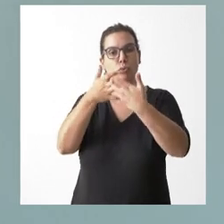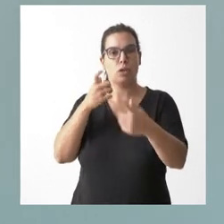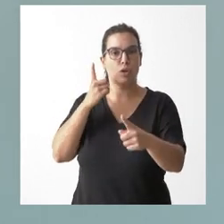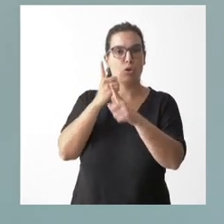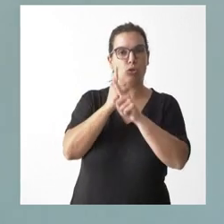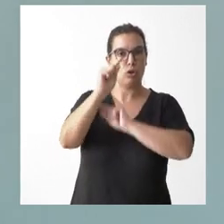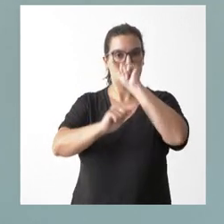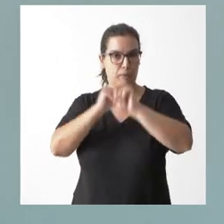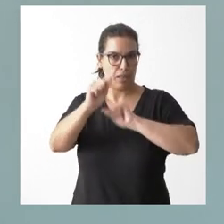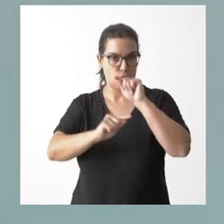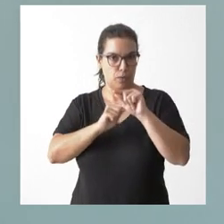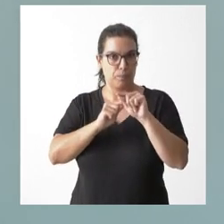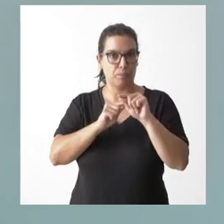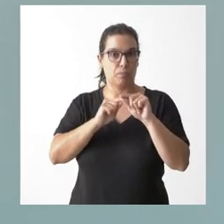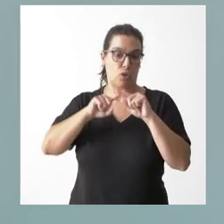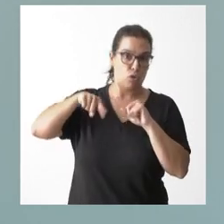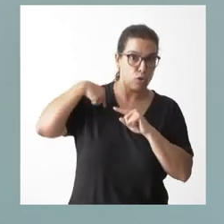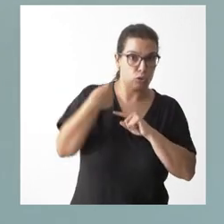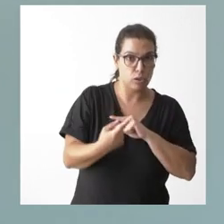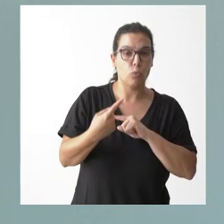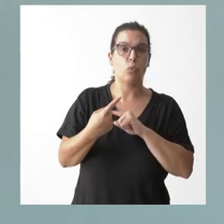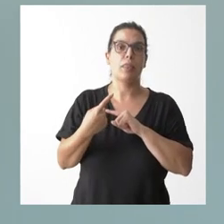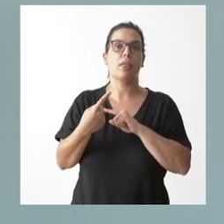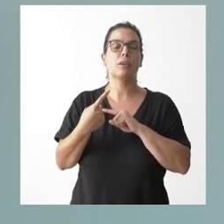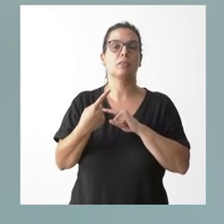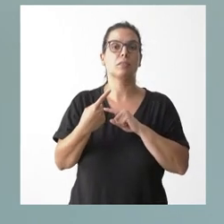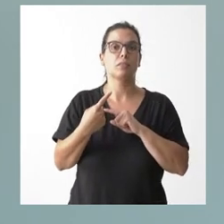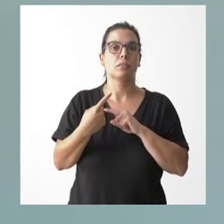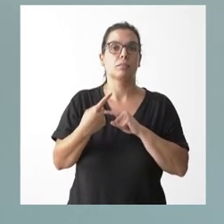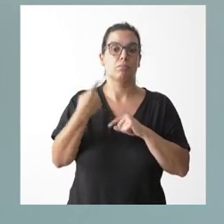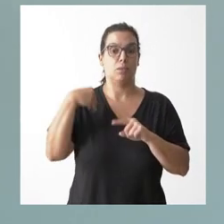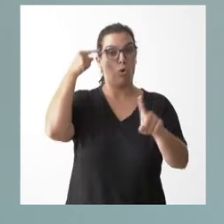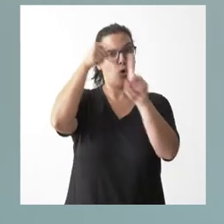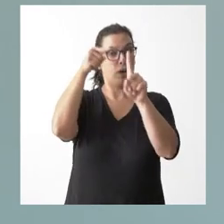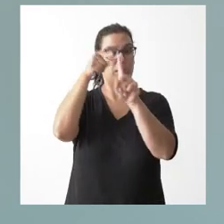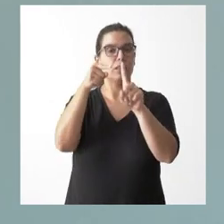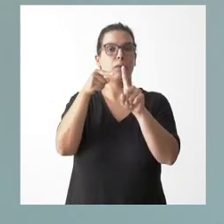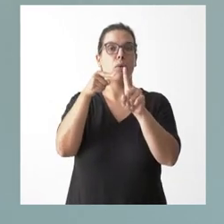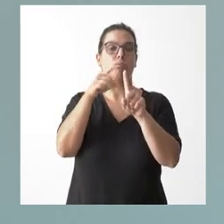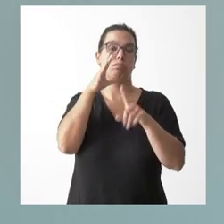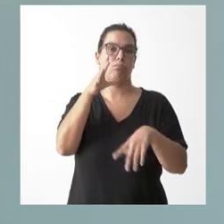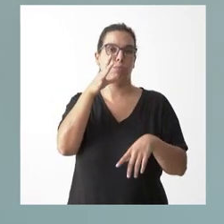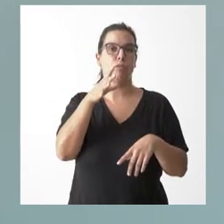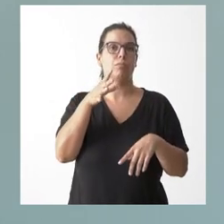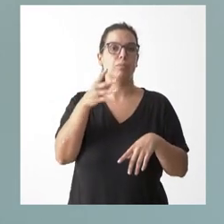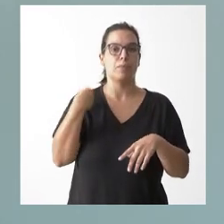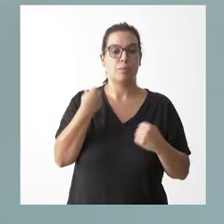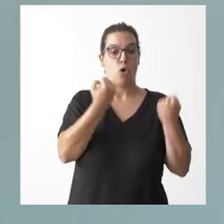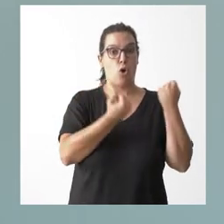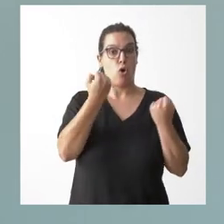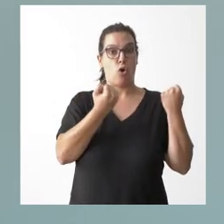la contaminación y a los efectos positivos en relación con estos objetivos al ir renovando la flota de las que